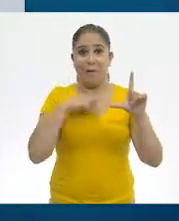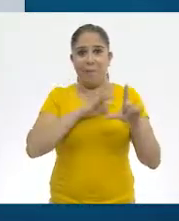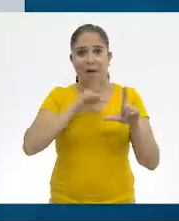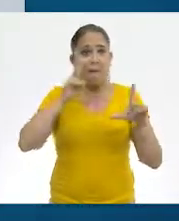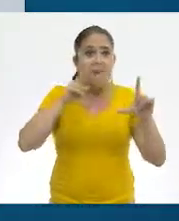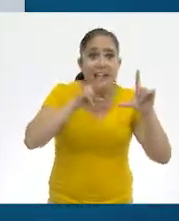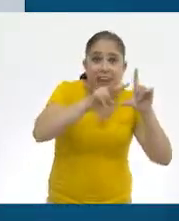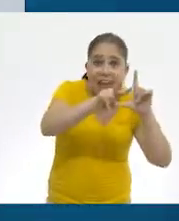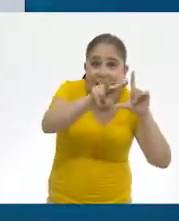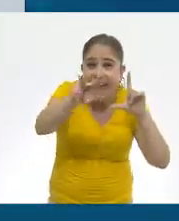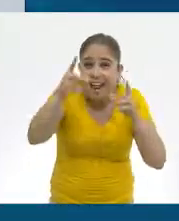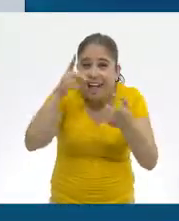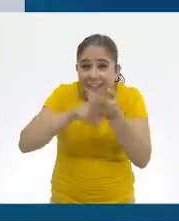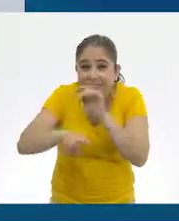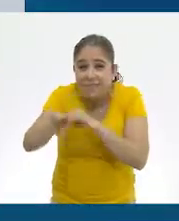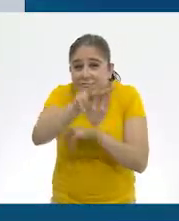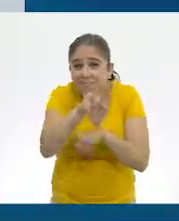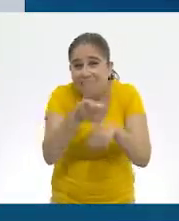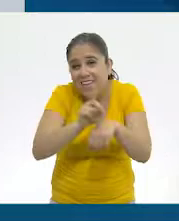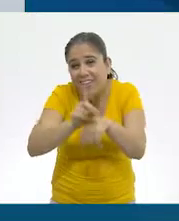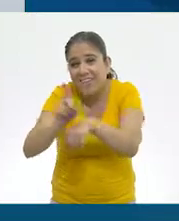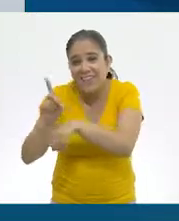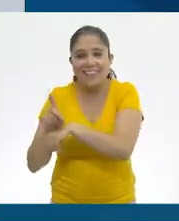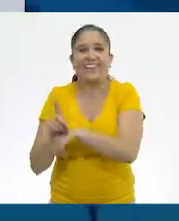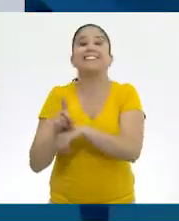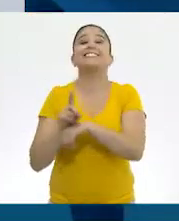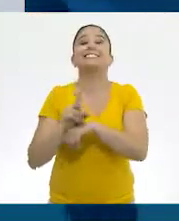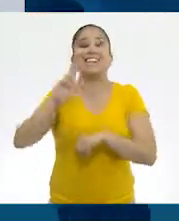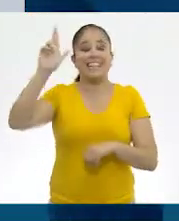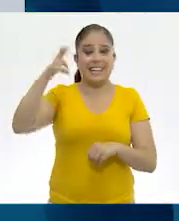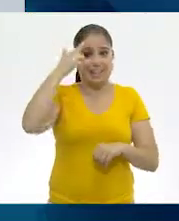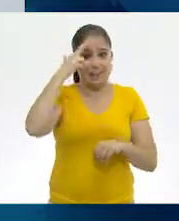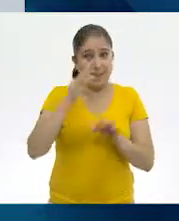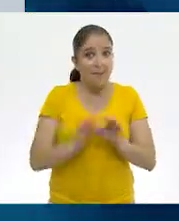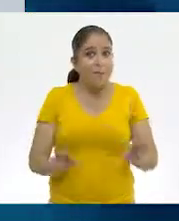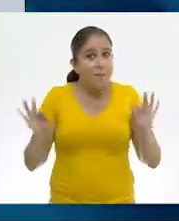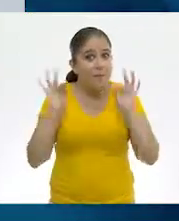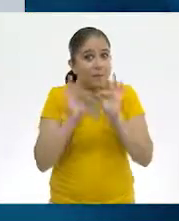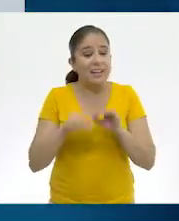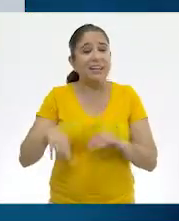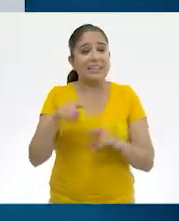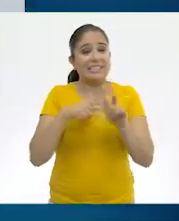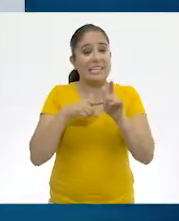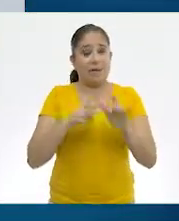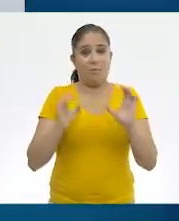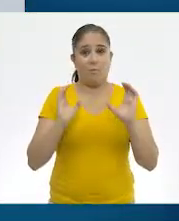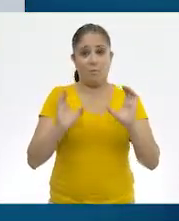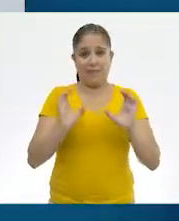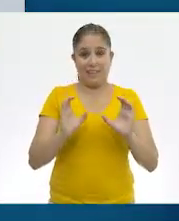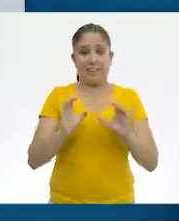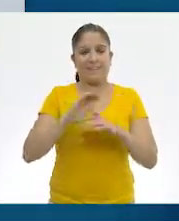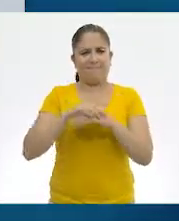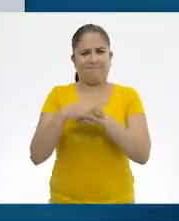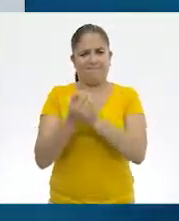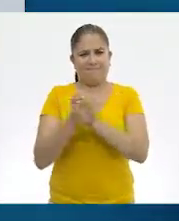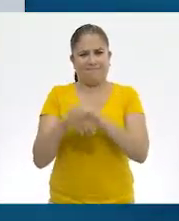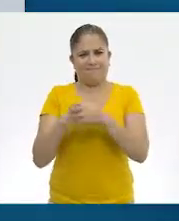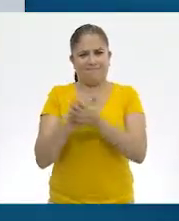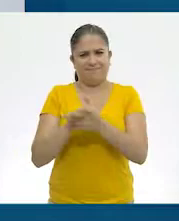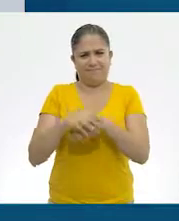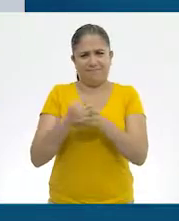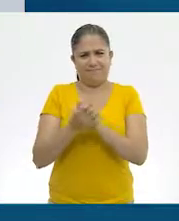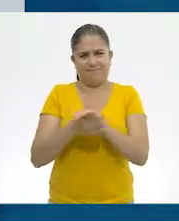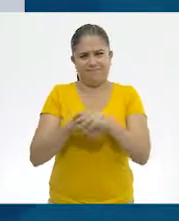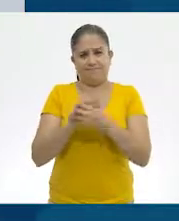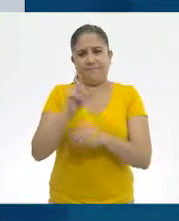ver todos los días. Recuerden que es importante seguir cuidándonos, lavándonos las manos por